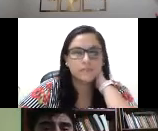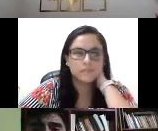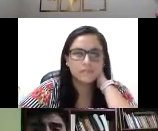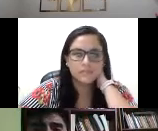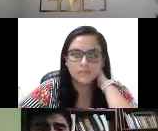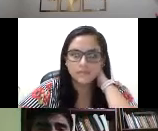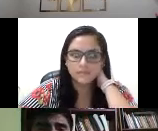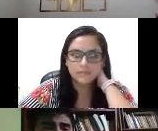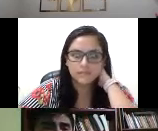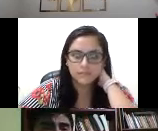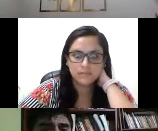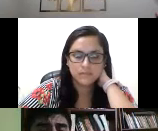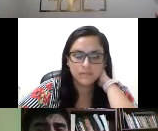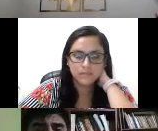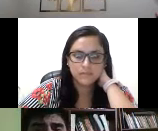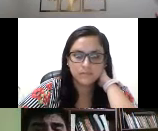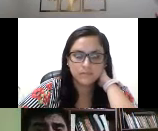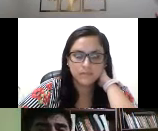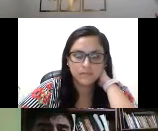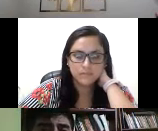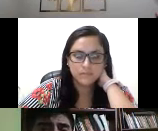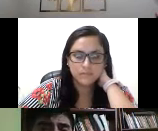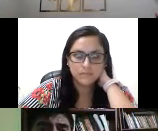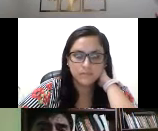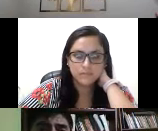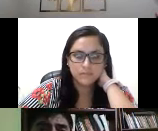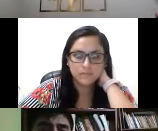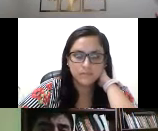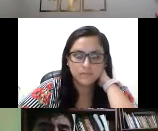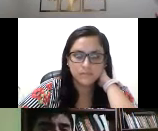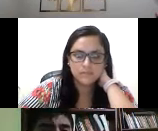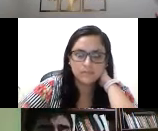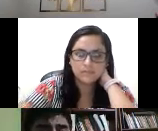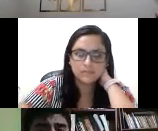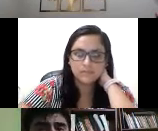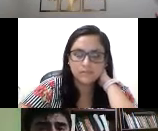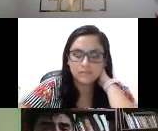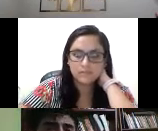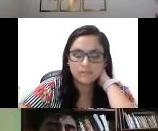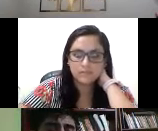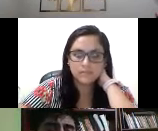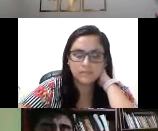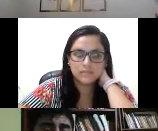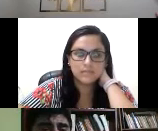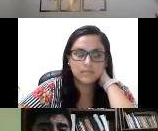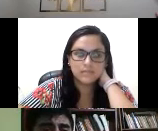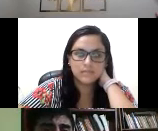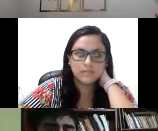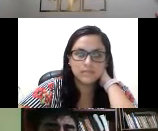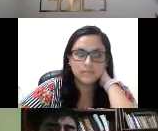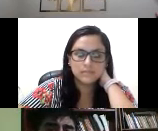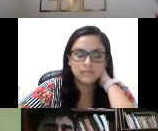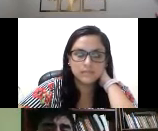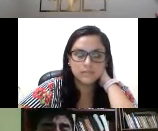producto del paso de una mutación, ¿no? De los animales hacia lo que es el hombre, ¿no?